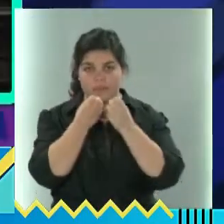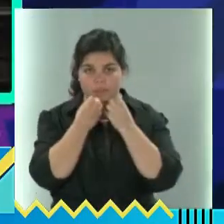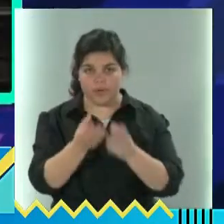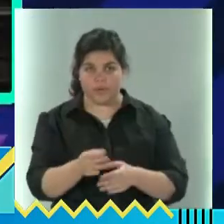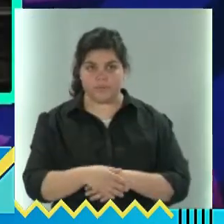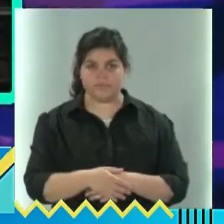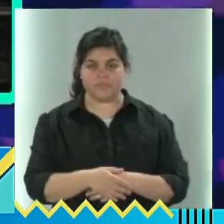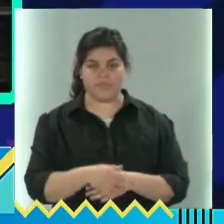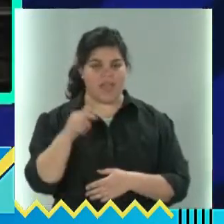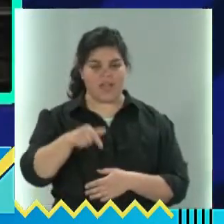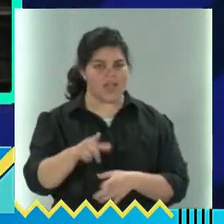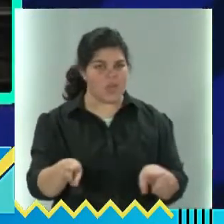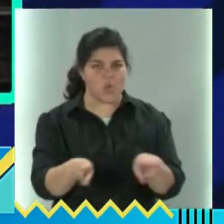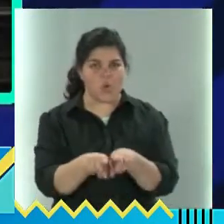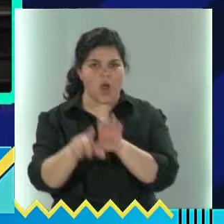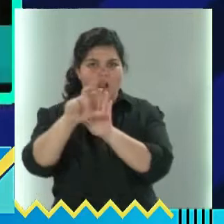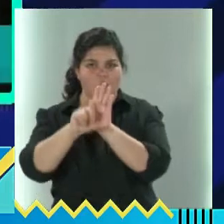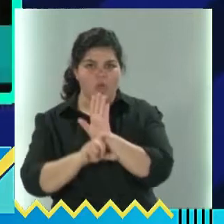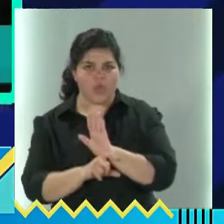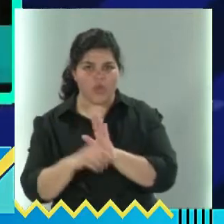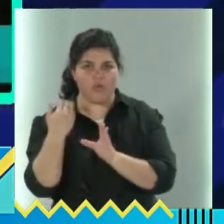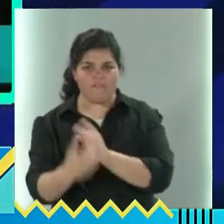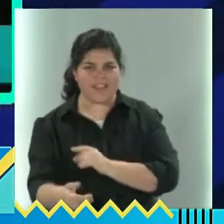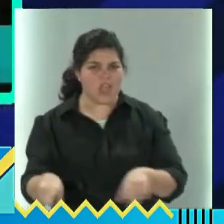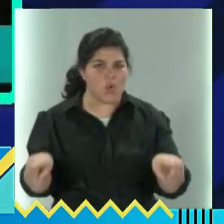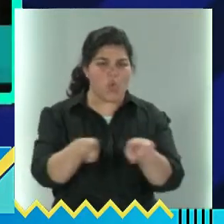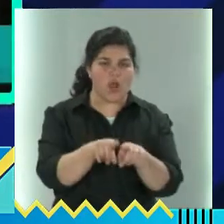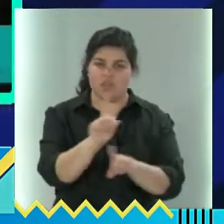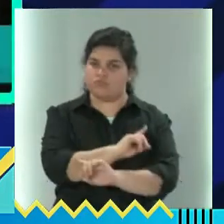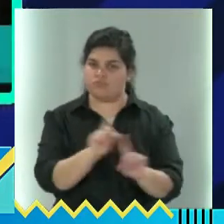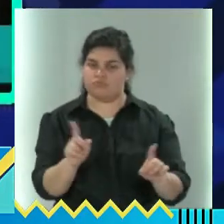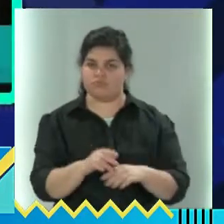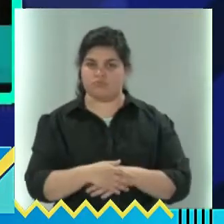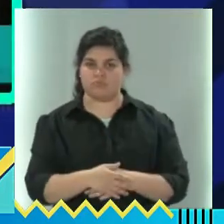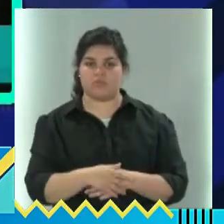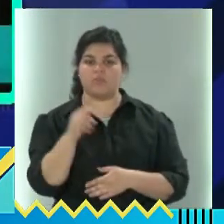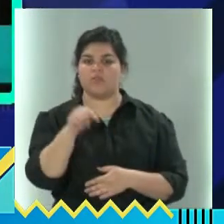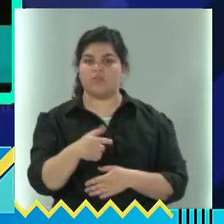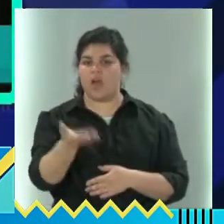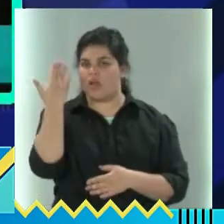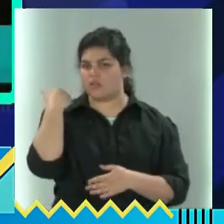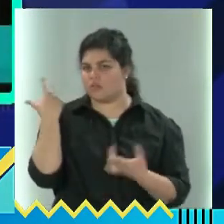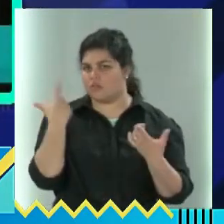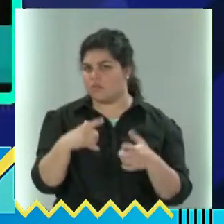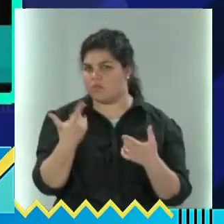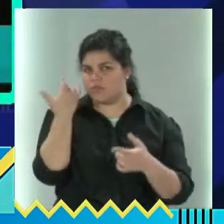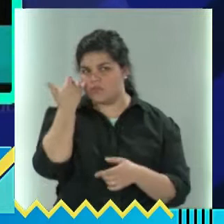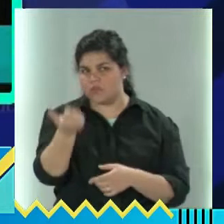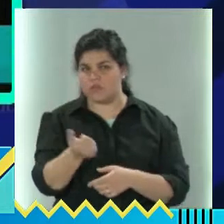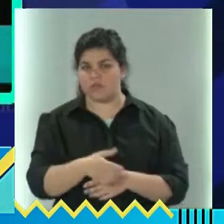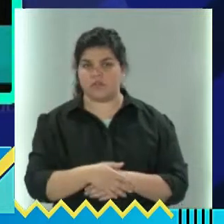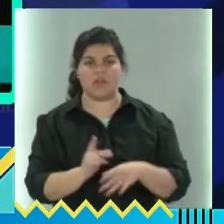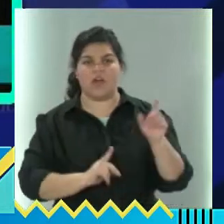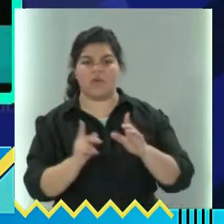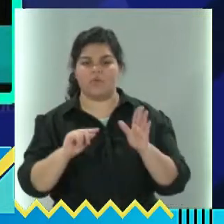no se dio lo mismo con el Código de Falta. La verdad que en las últimas reuniones, básicamente, simplemente se aceptaron algunos